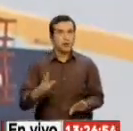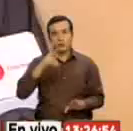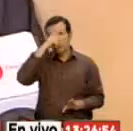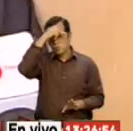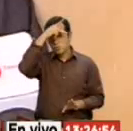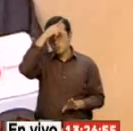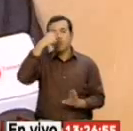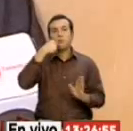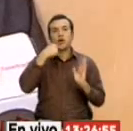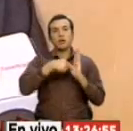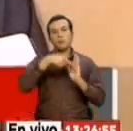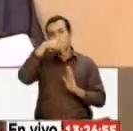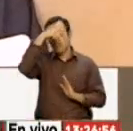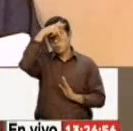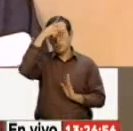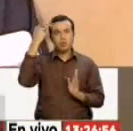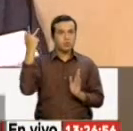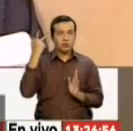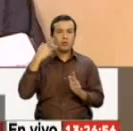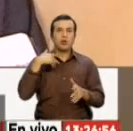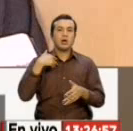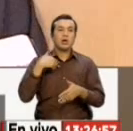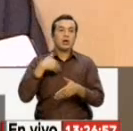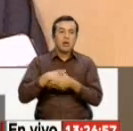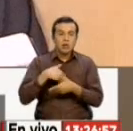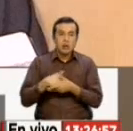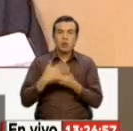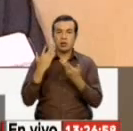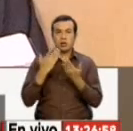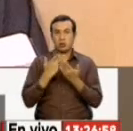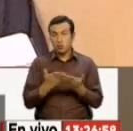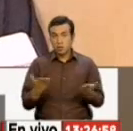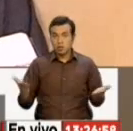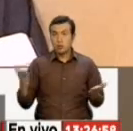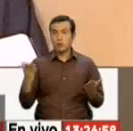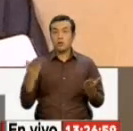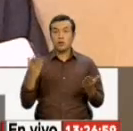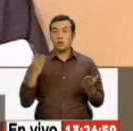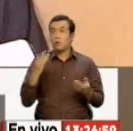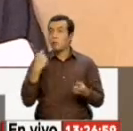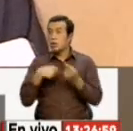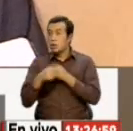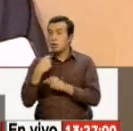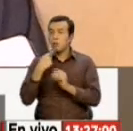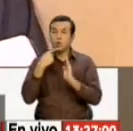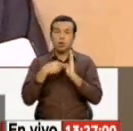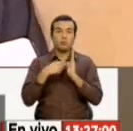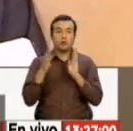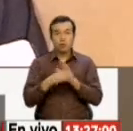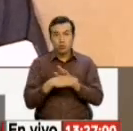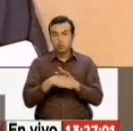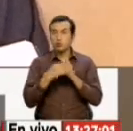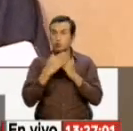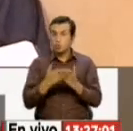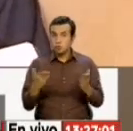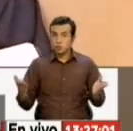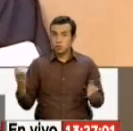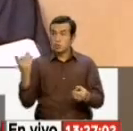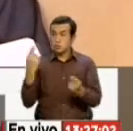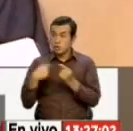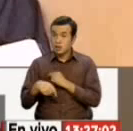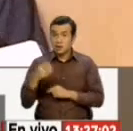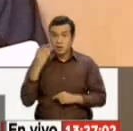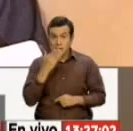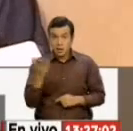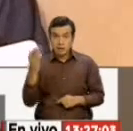por ejemplo, pone restricciones al ingreso de nuestros principales productos hacia allá, como son cocina y otros productos,